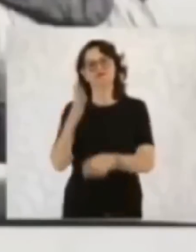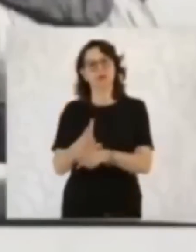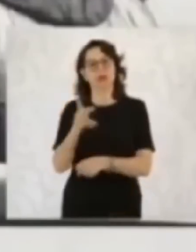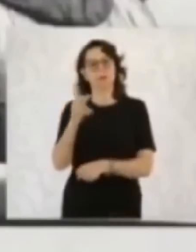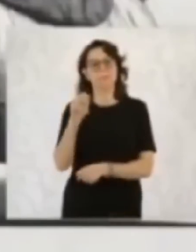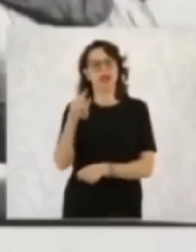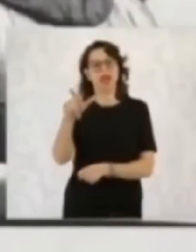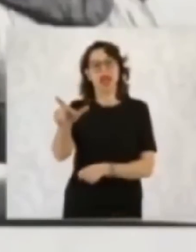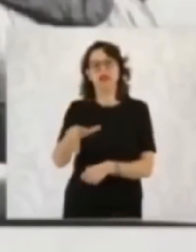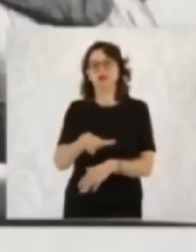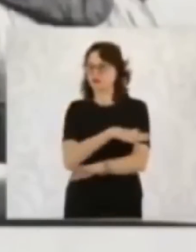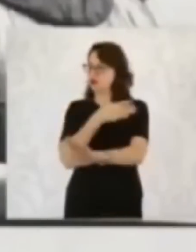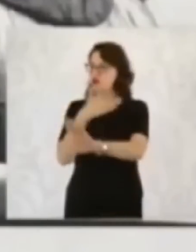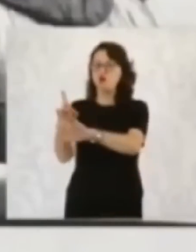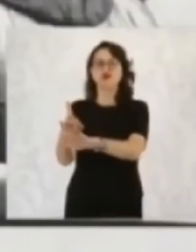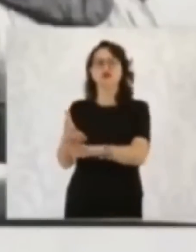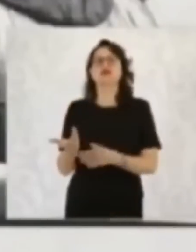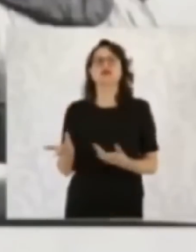Fiscalía General de la República,